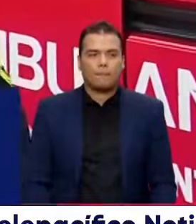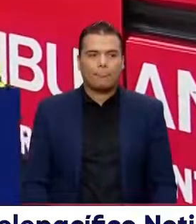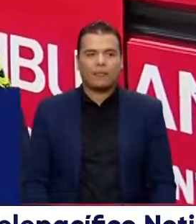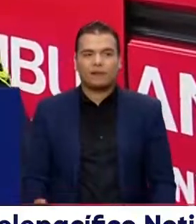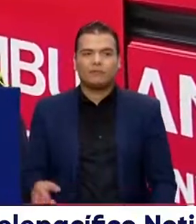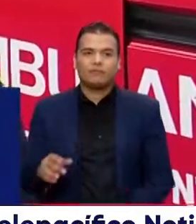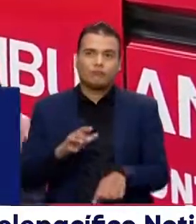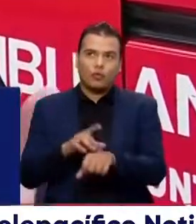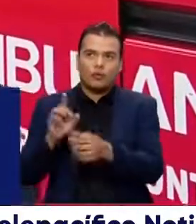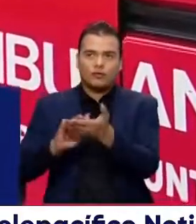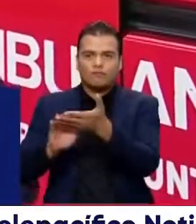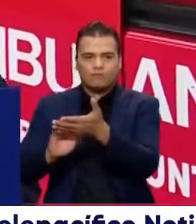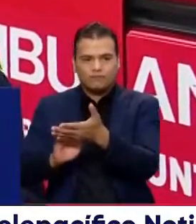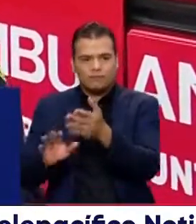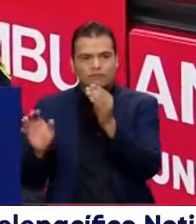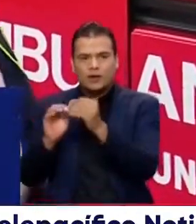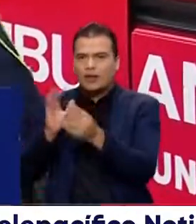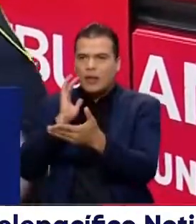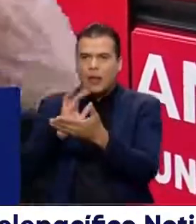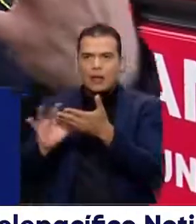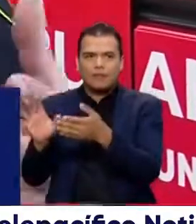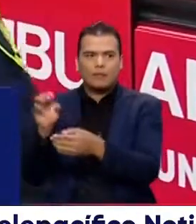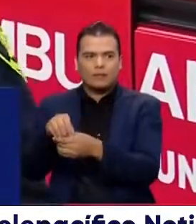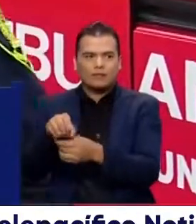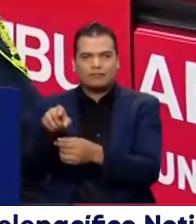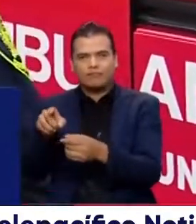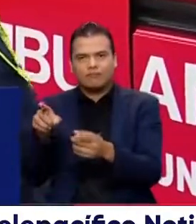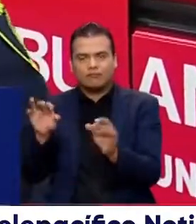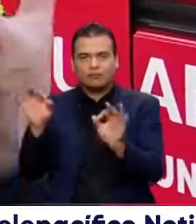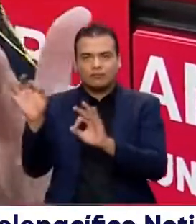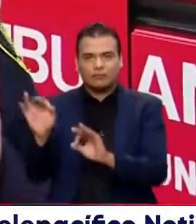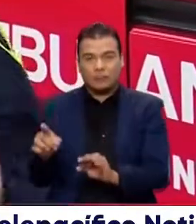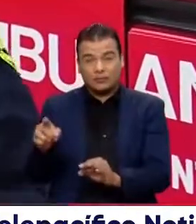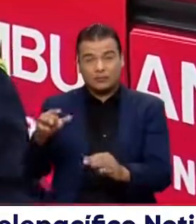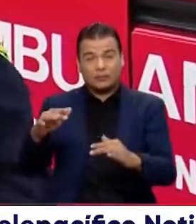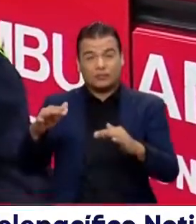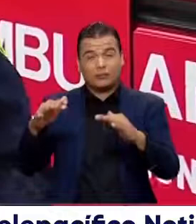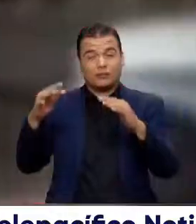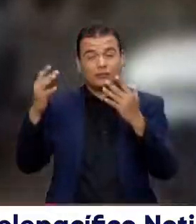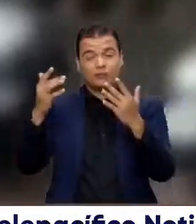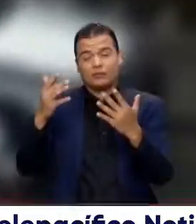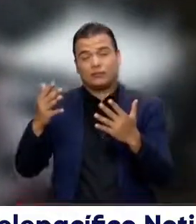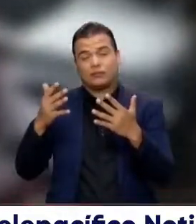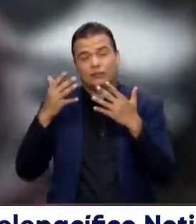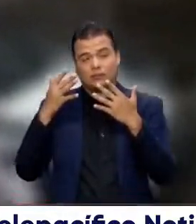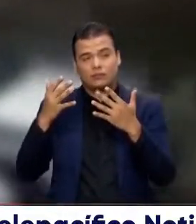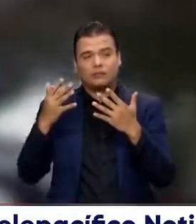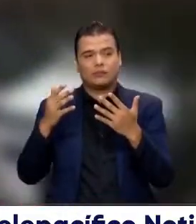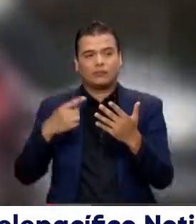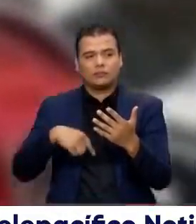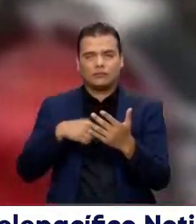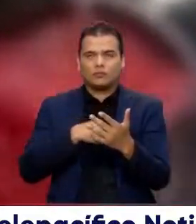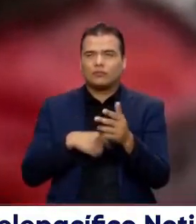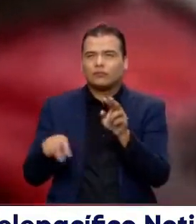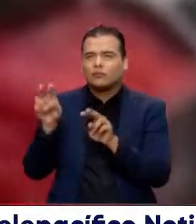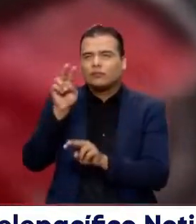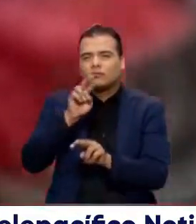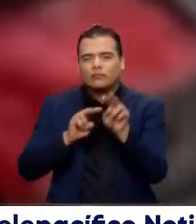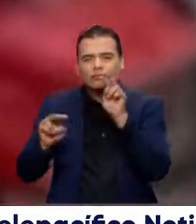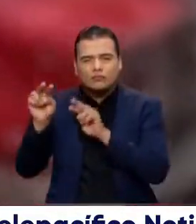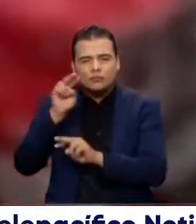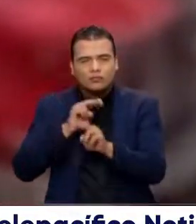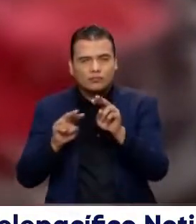hacer unos arreglos, de todas maneras ahí todavía mucho humo, mucho gas, tenemos que hacer una exploración con